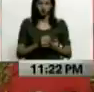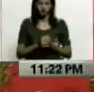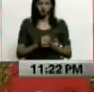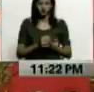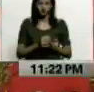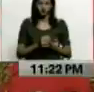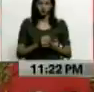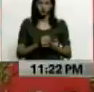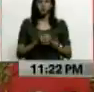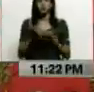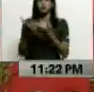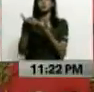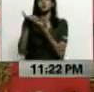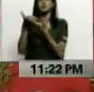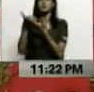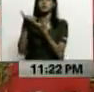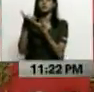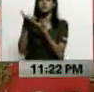santo